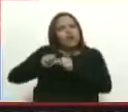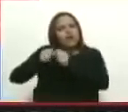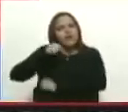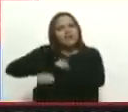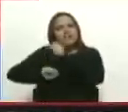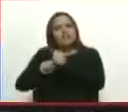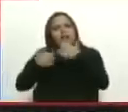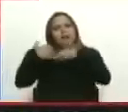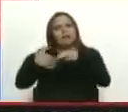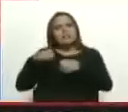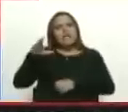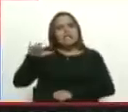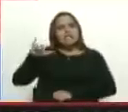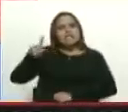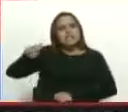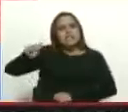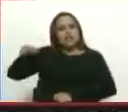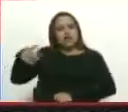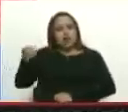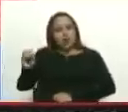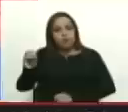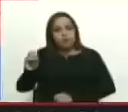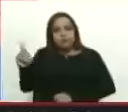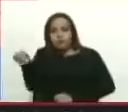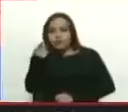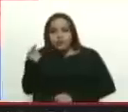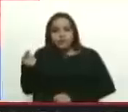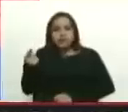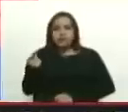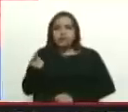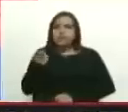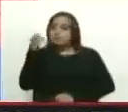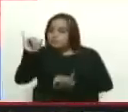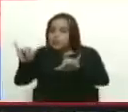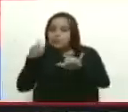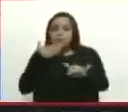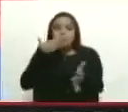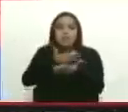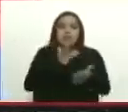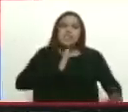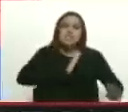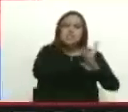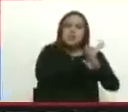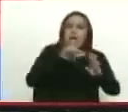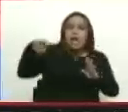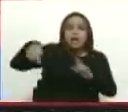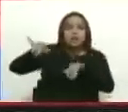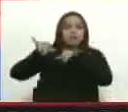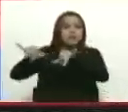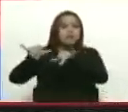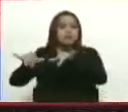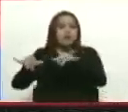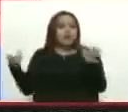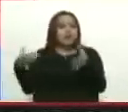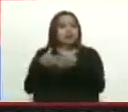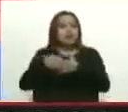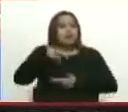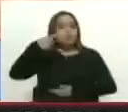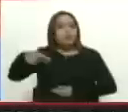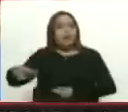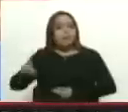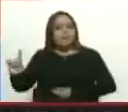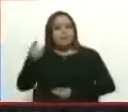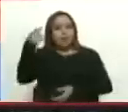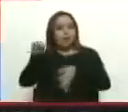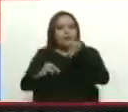Citgo. Y ellos han pedido sanciones, y ellos han provocado, ellos mismos, los de Primera Justicia. Pero hoy